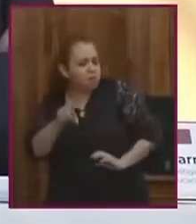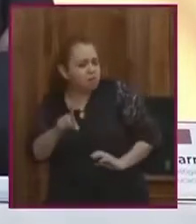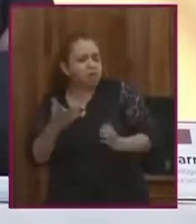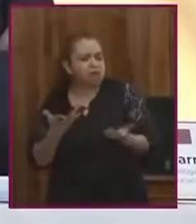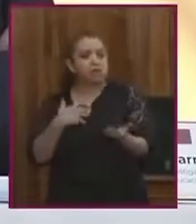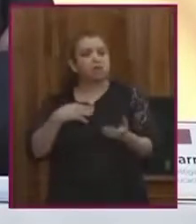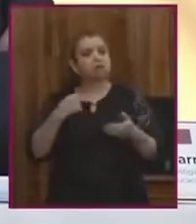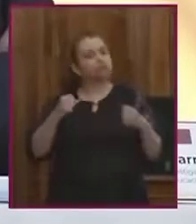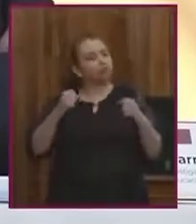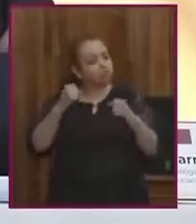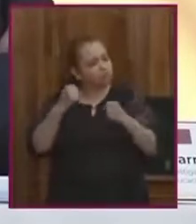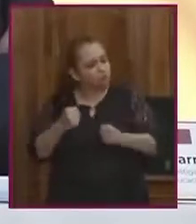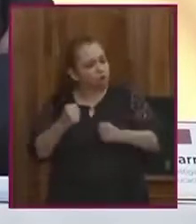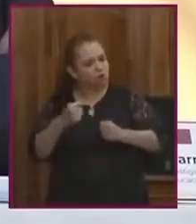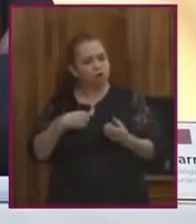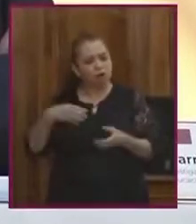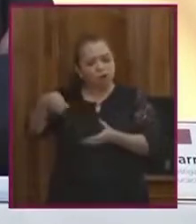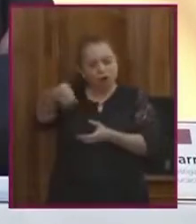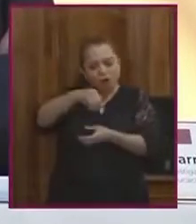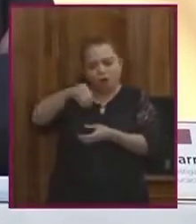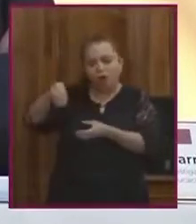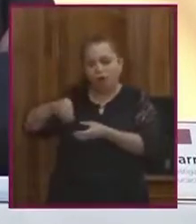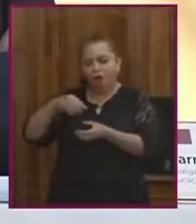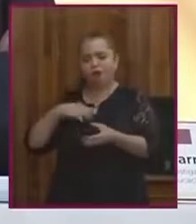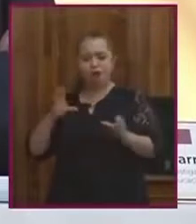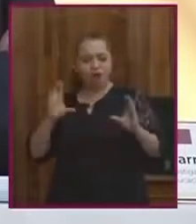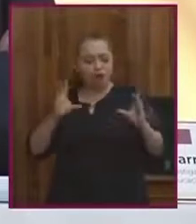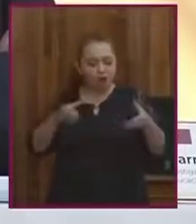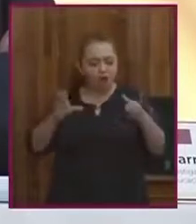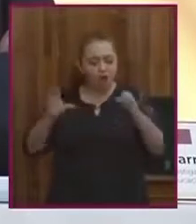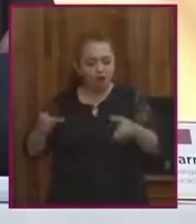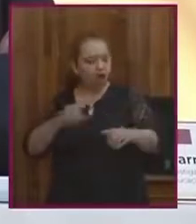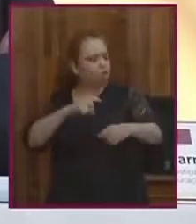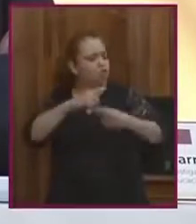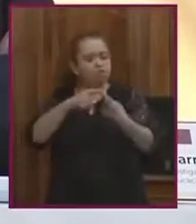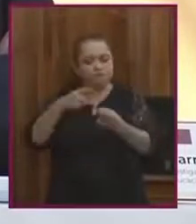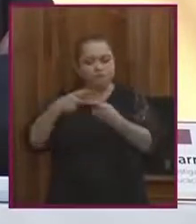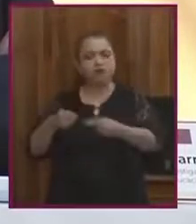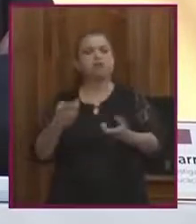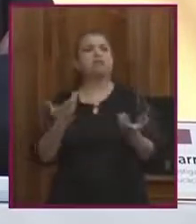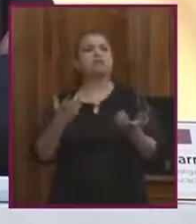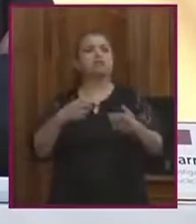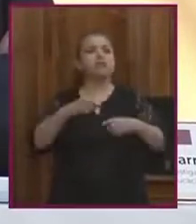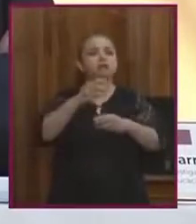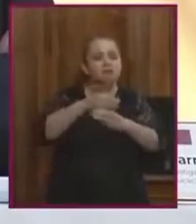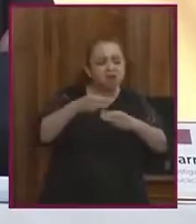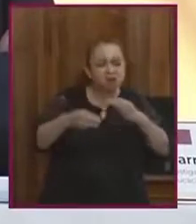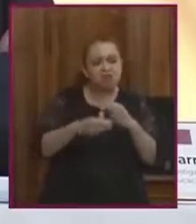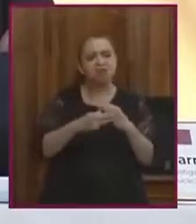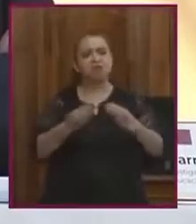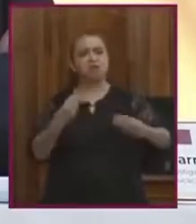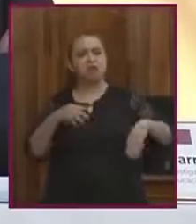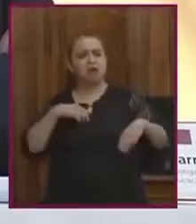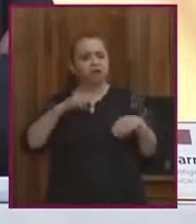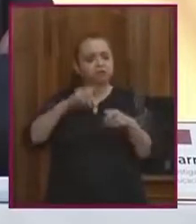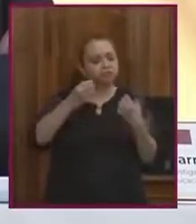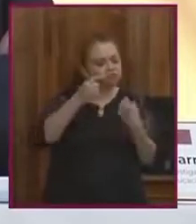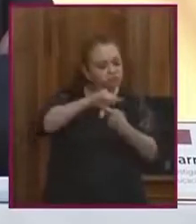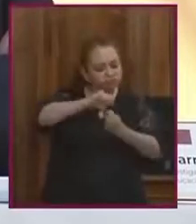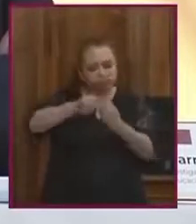su esfuerzo por plasmar el carácter indisciplinario, transversal y articulador de la realidad educativa